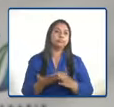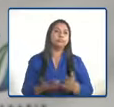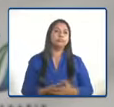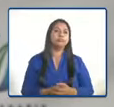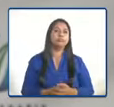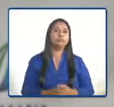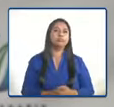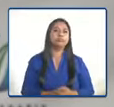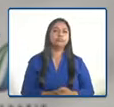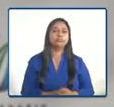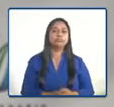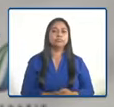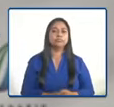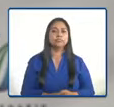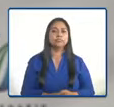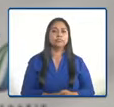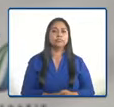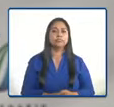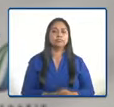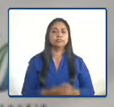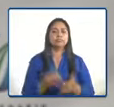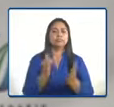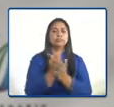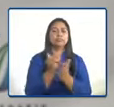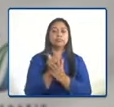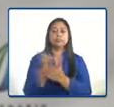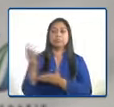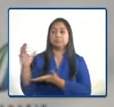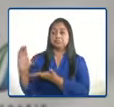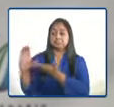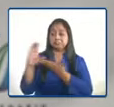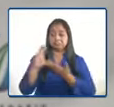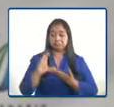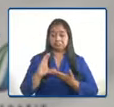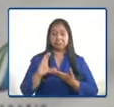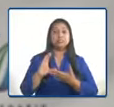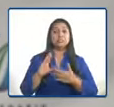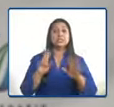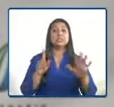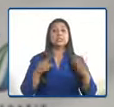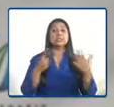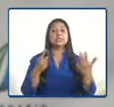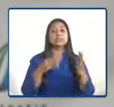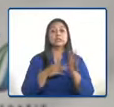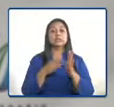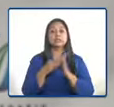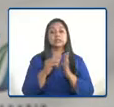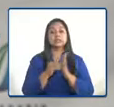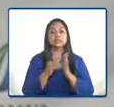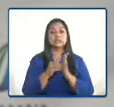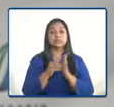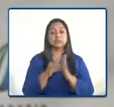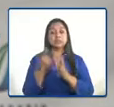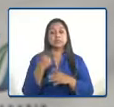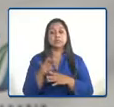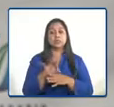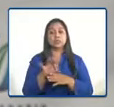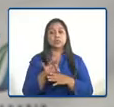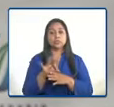El instituto tiene en ingresos corrientes 16 millones de quetzales para